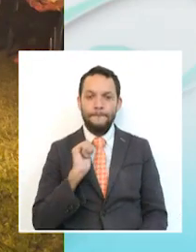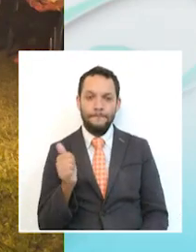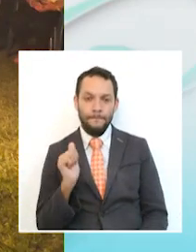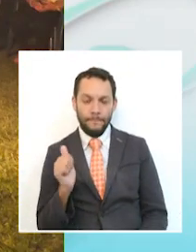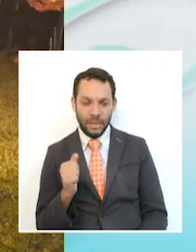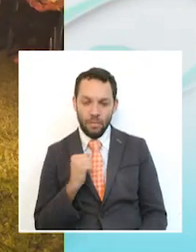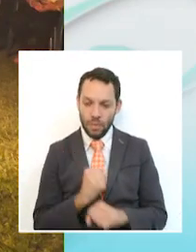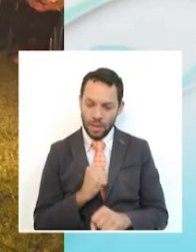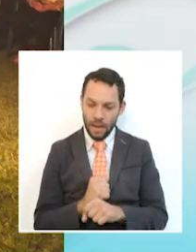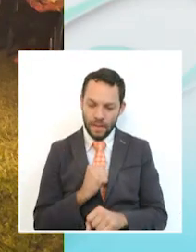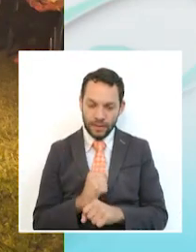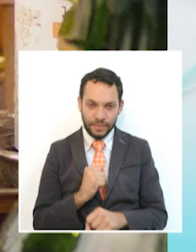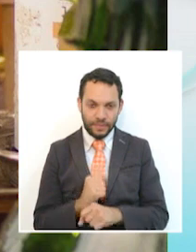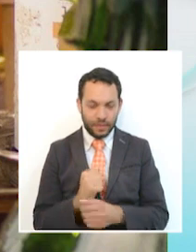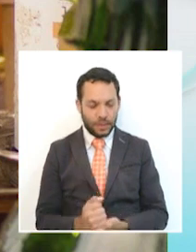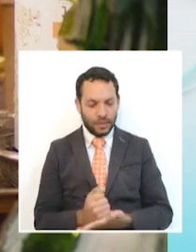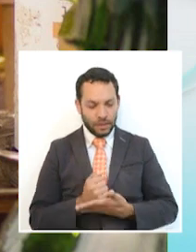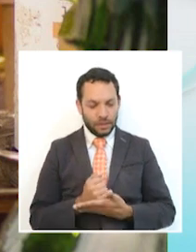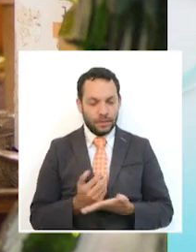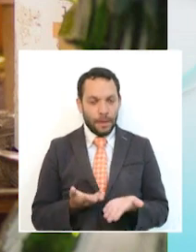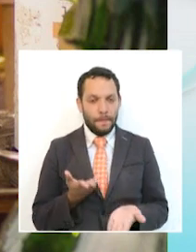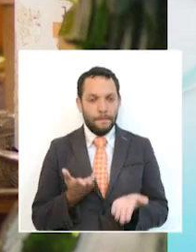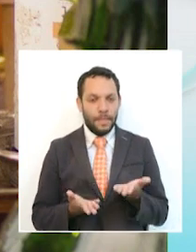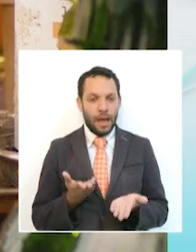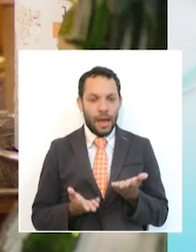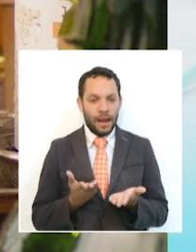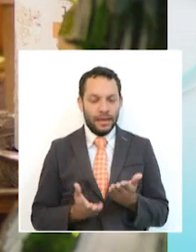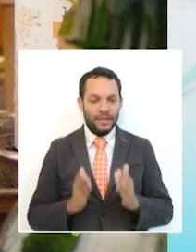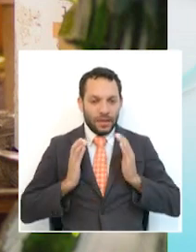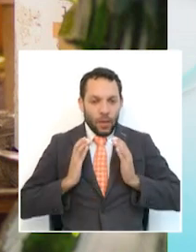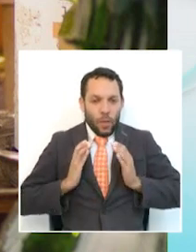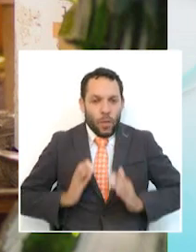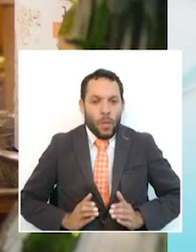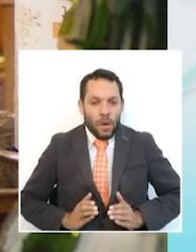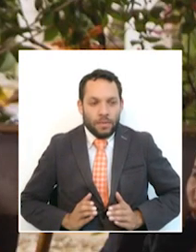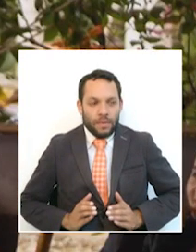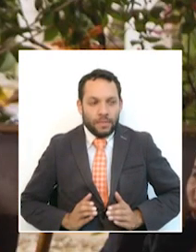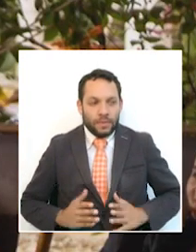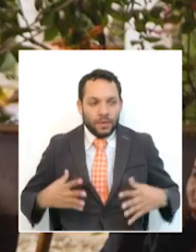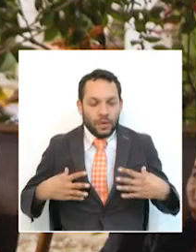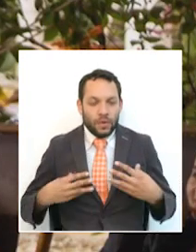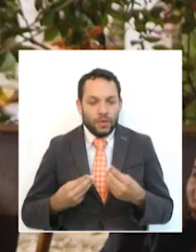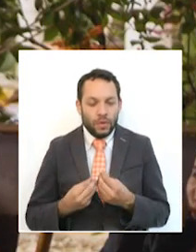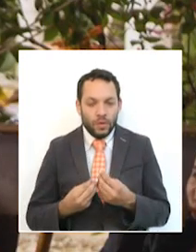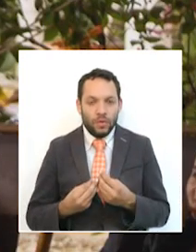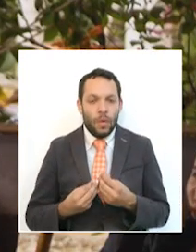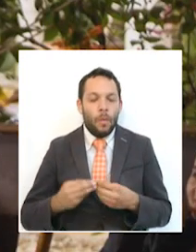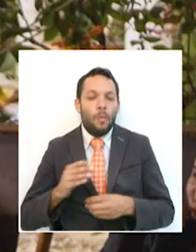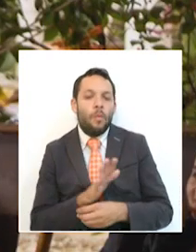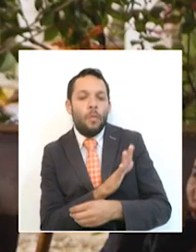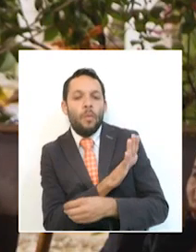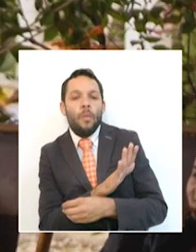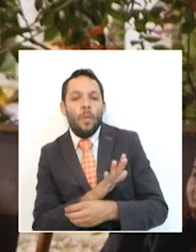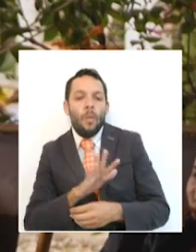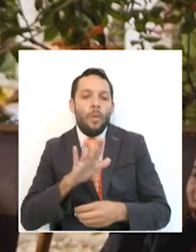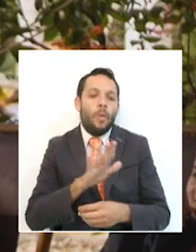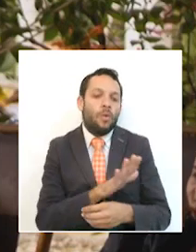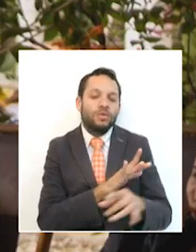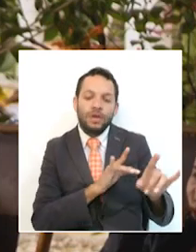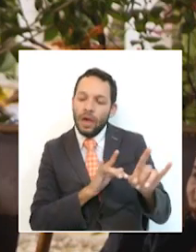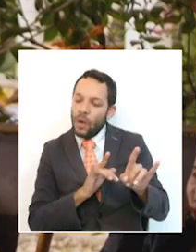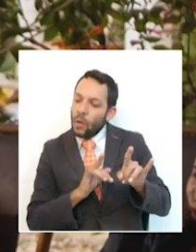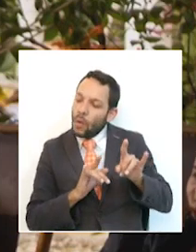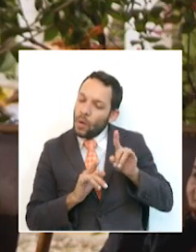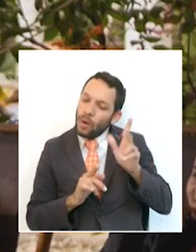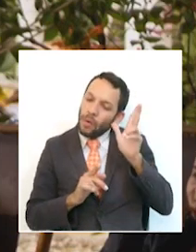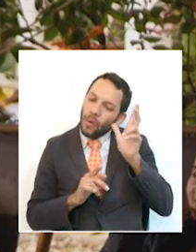trabajo que se hace para equilibrar y balancear los chakras y es estar en el vientre con una música especial de unidad y entra una sensación y